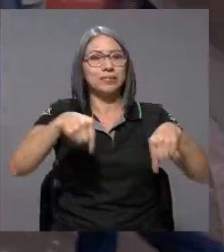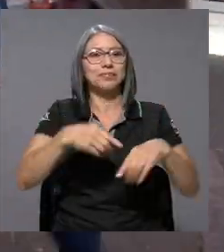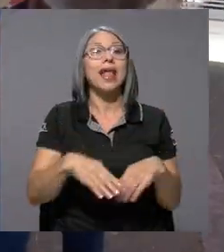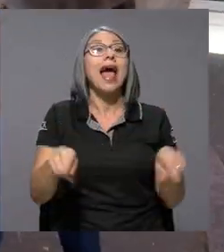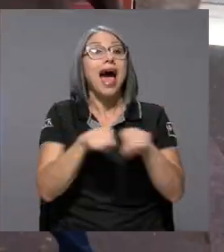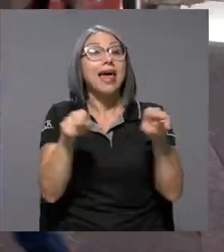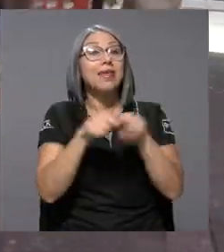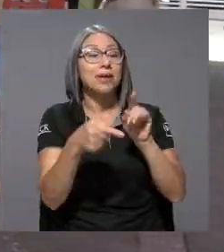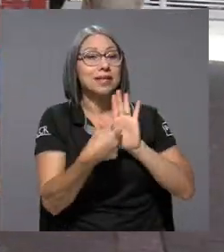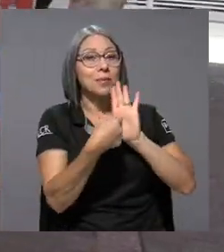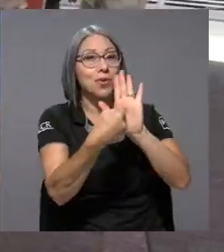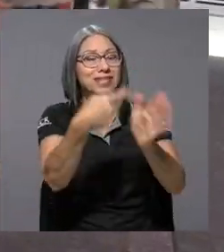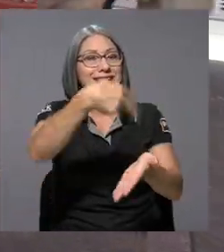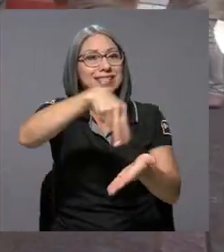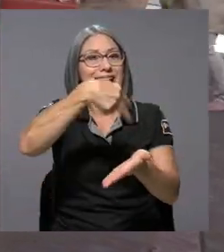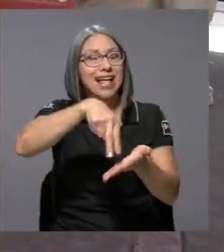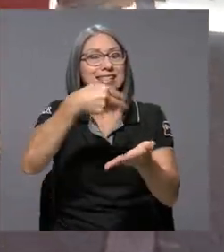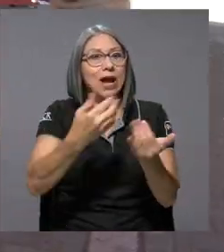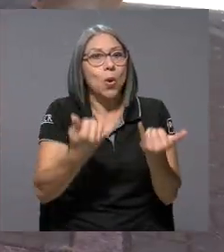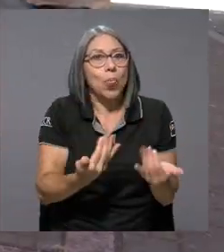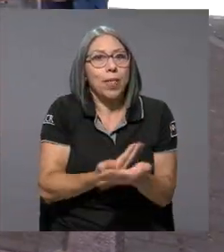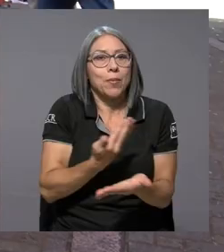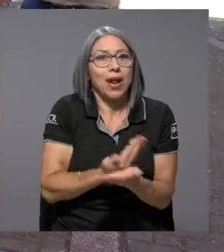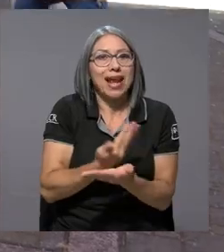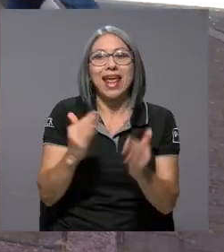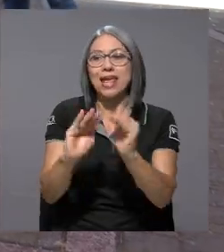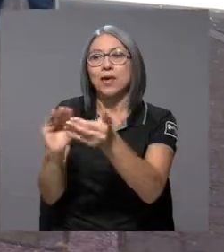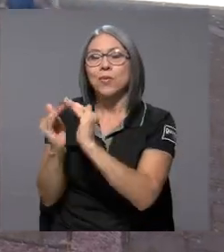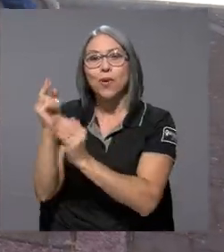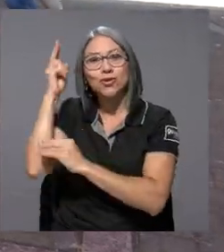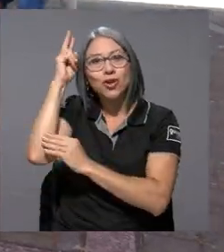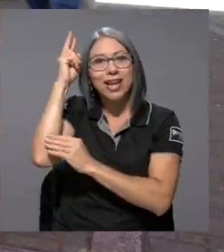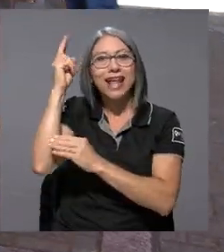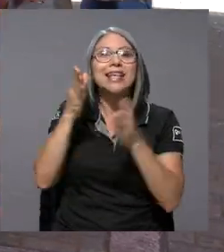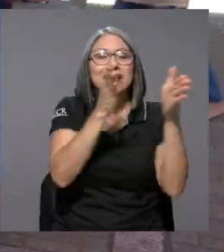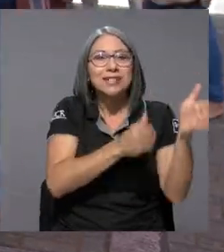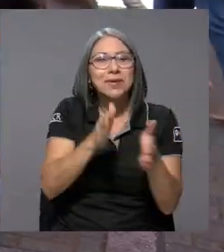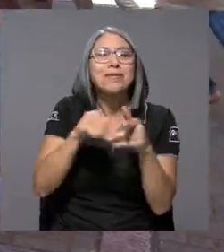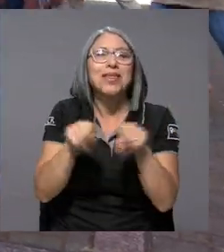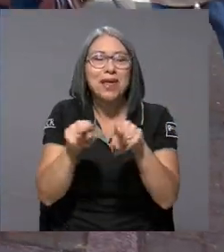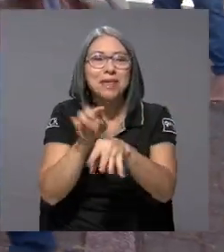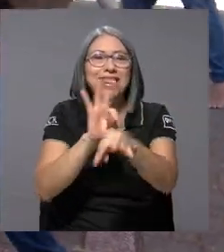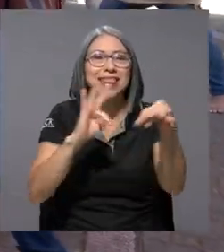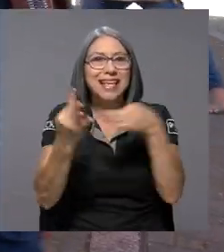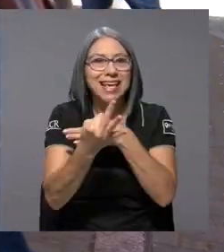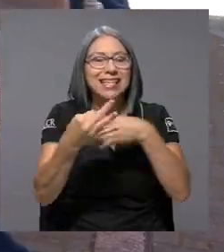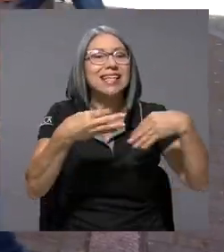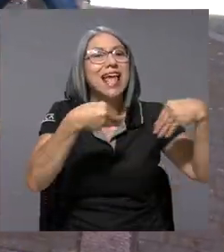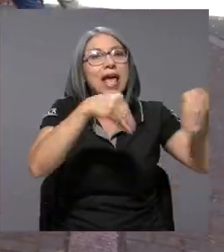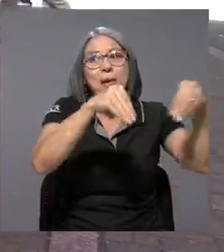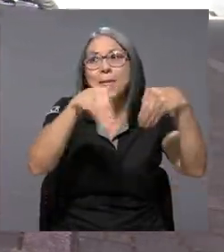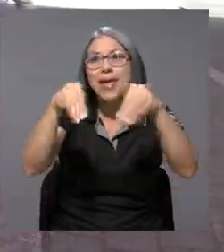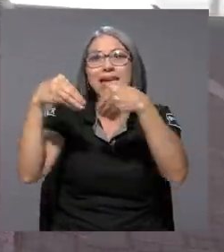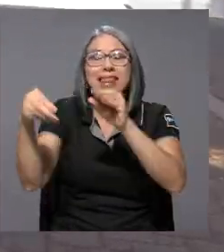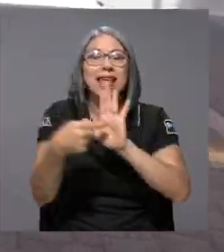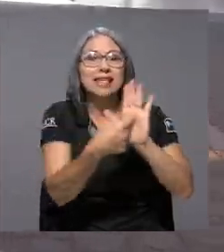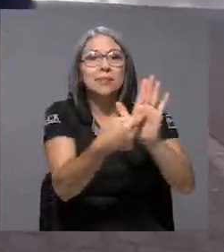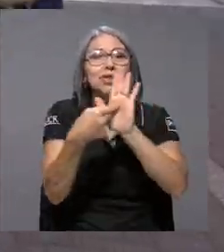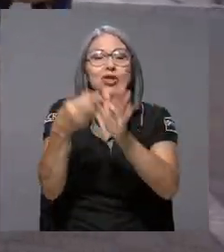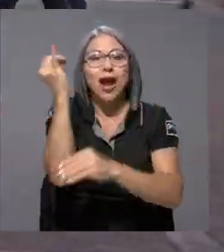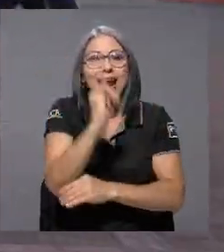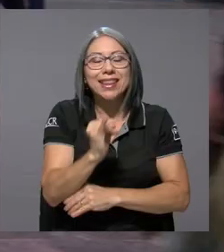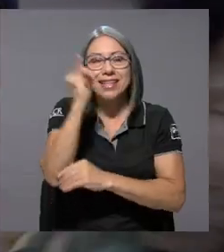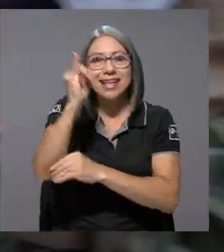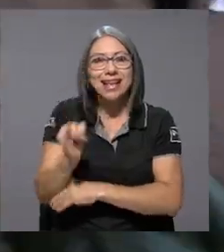de muestras de danza contemporánea y de pueblos originarios, se prepararon talleres y una exposición y venta de artesanías indígenas